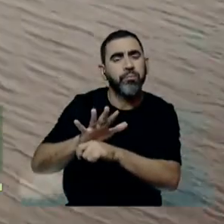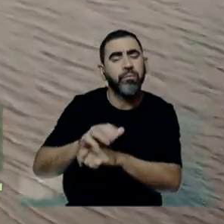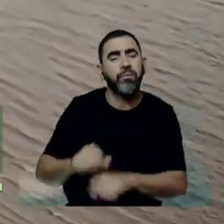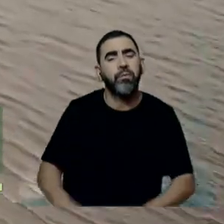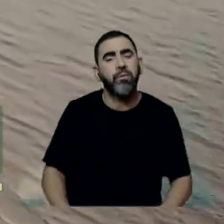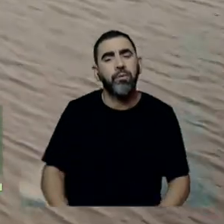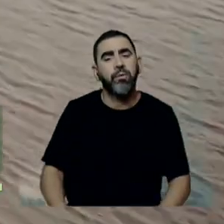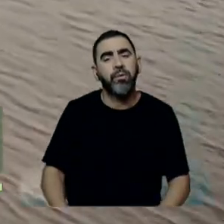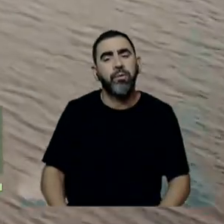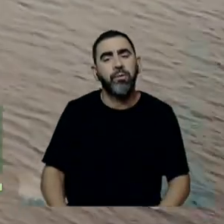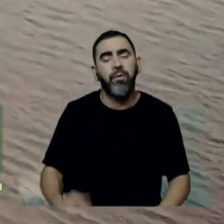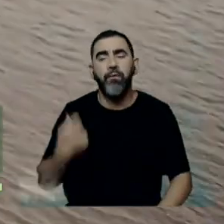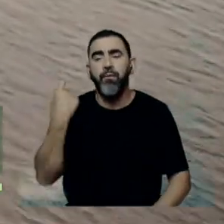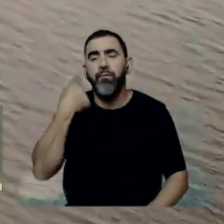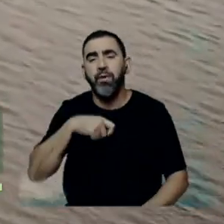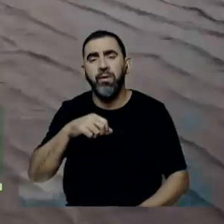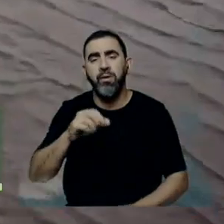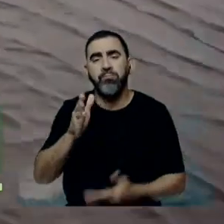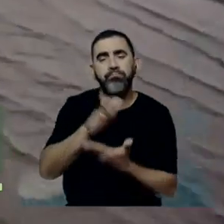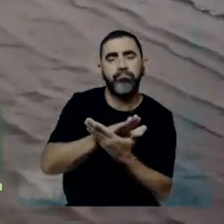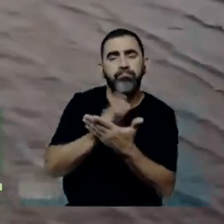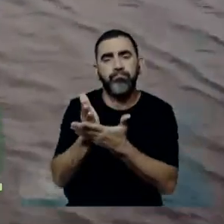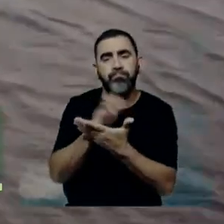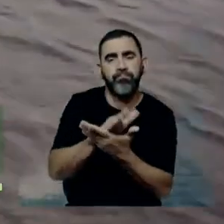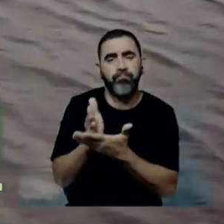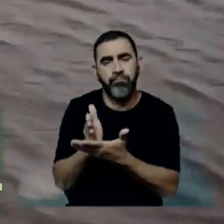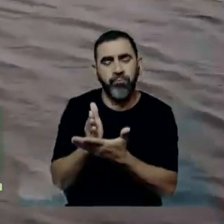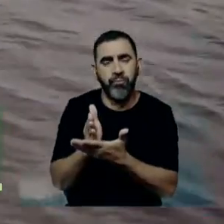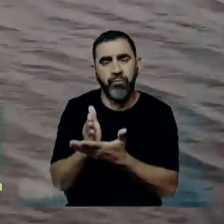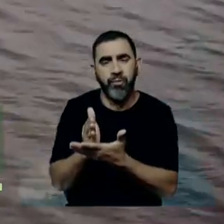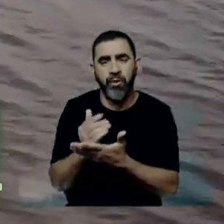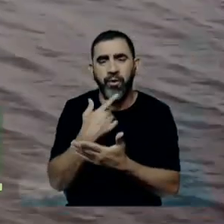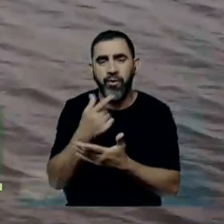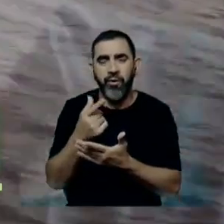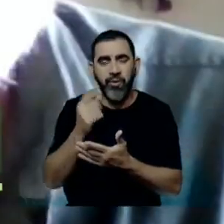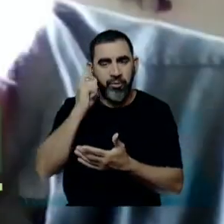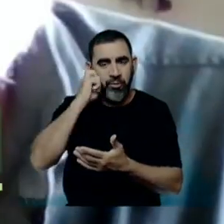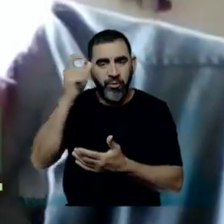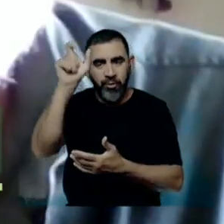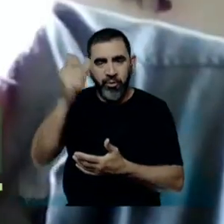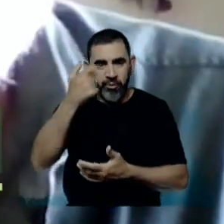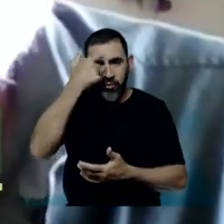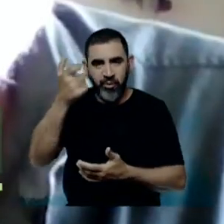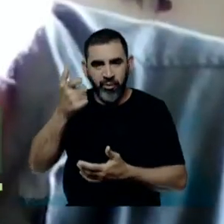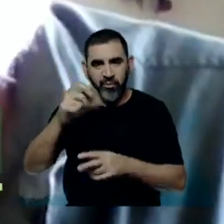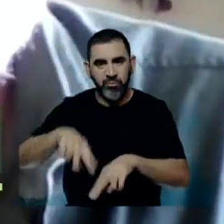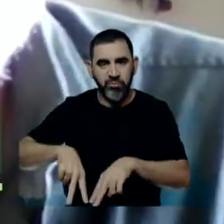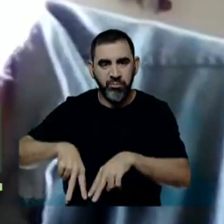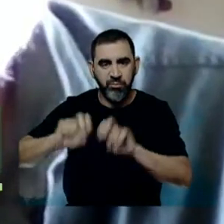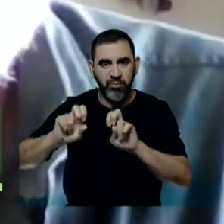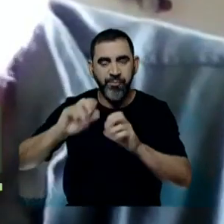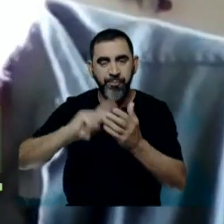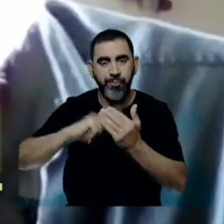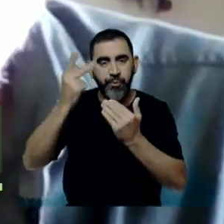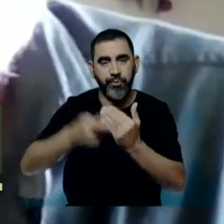textual, carecen de la condición de imparcialidad. Acá estamos hablando de la aplicación de conocimiento científico y un análisis de un